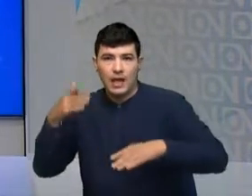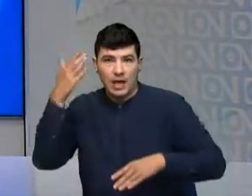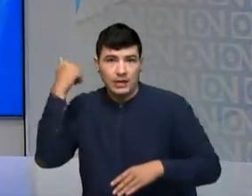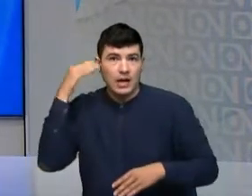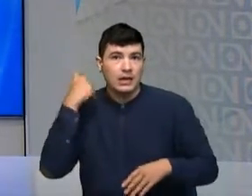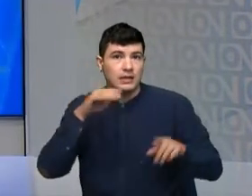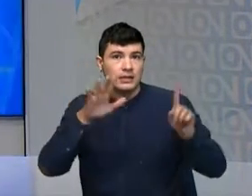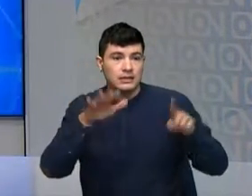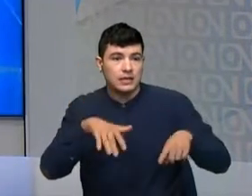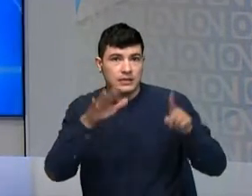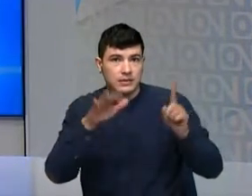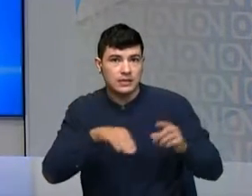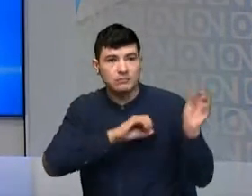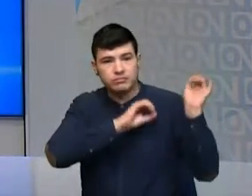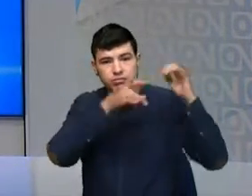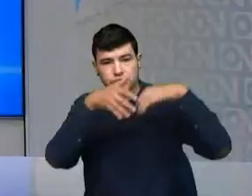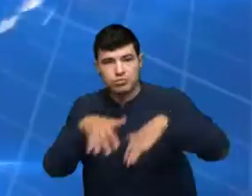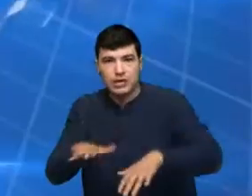derrumbes sin atender.